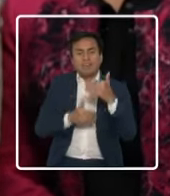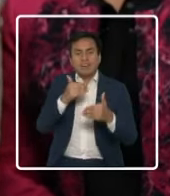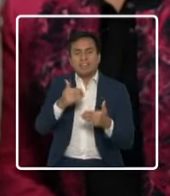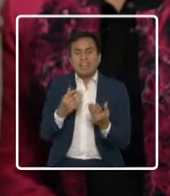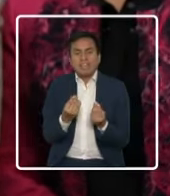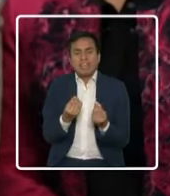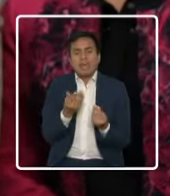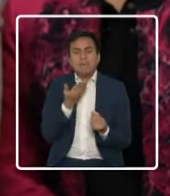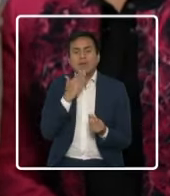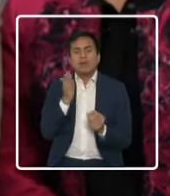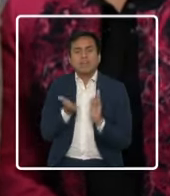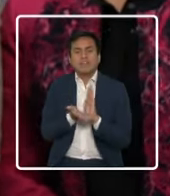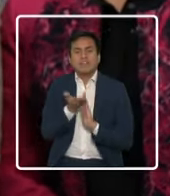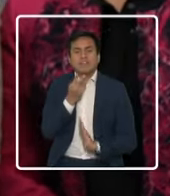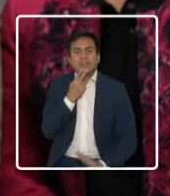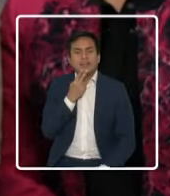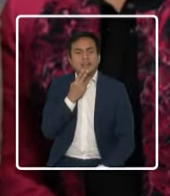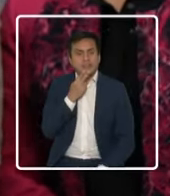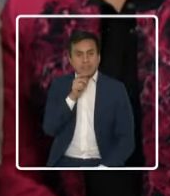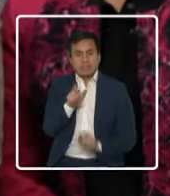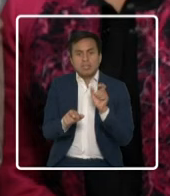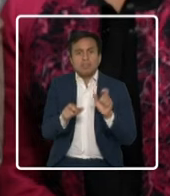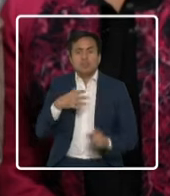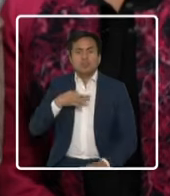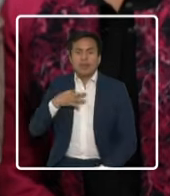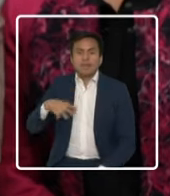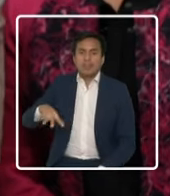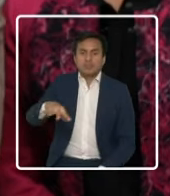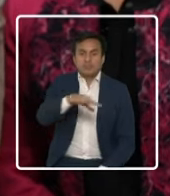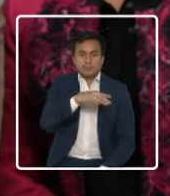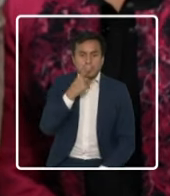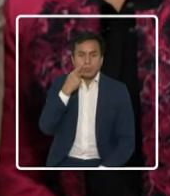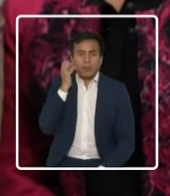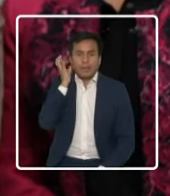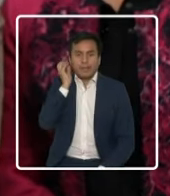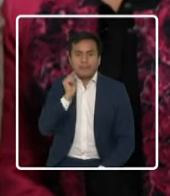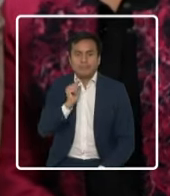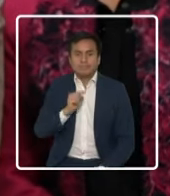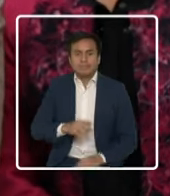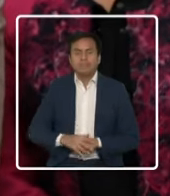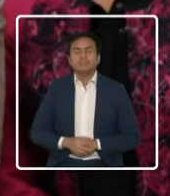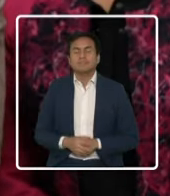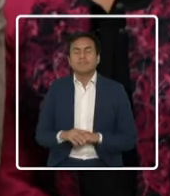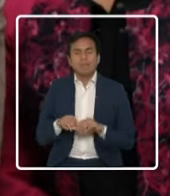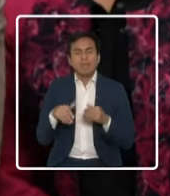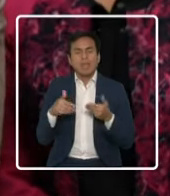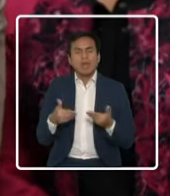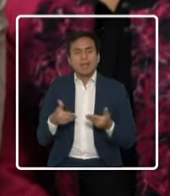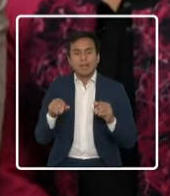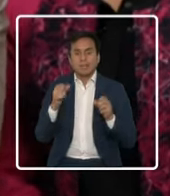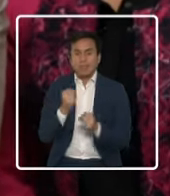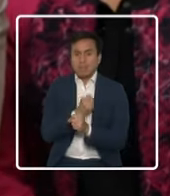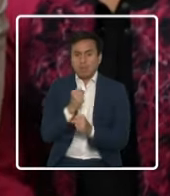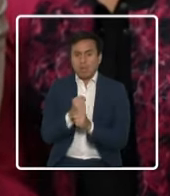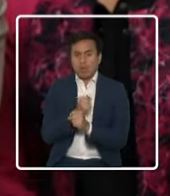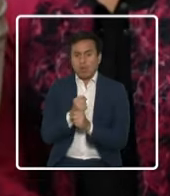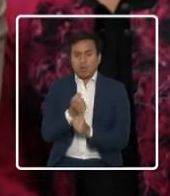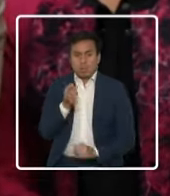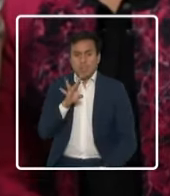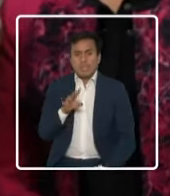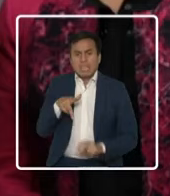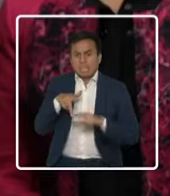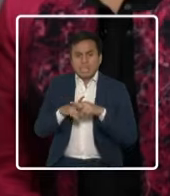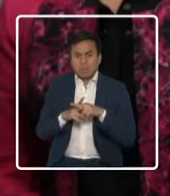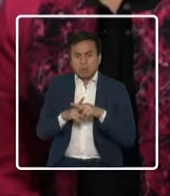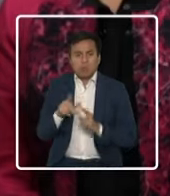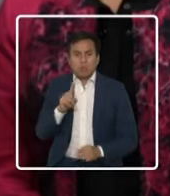su gobierno. Fueron parte de las explicaciones que se nos dio a la prensa de por qué el presidente estaba en silencio y no